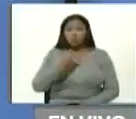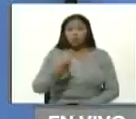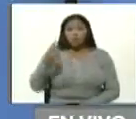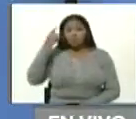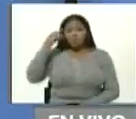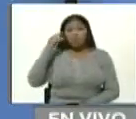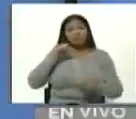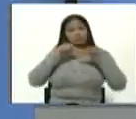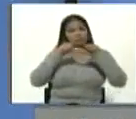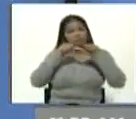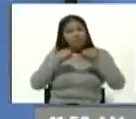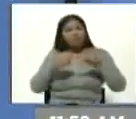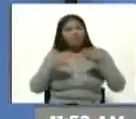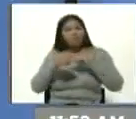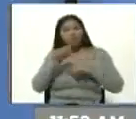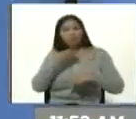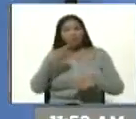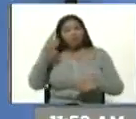Todavía, ¿eh?